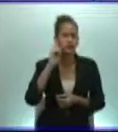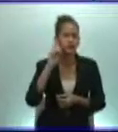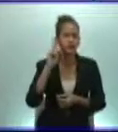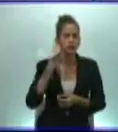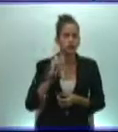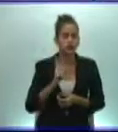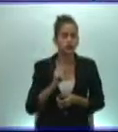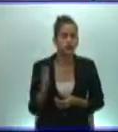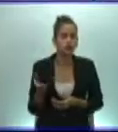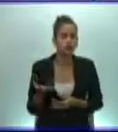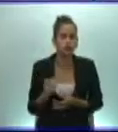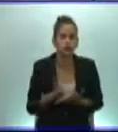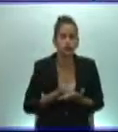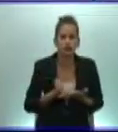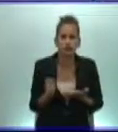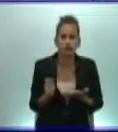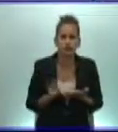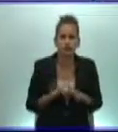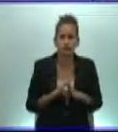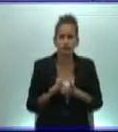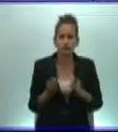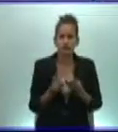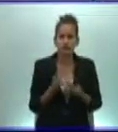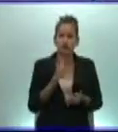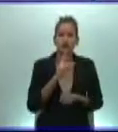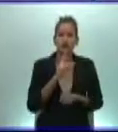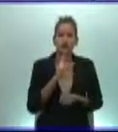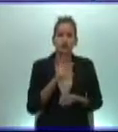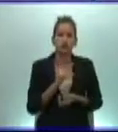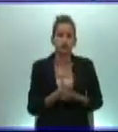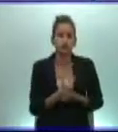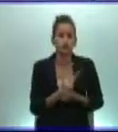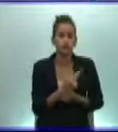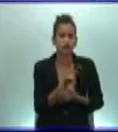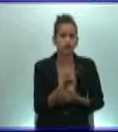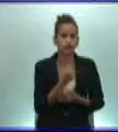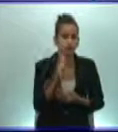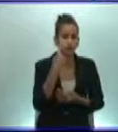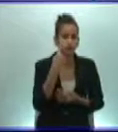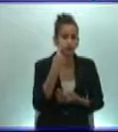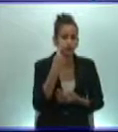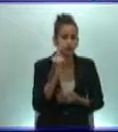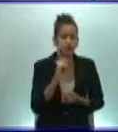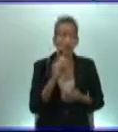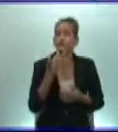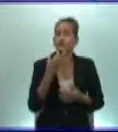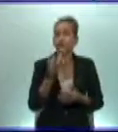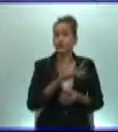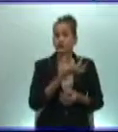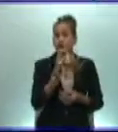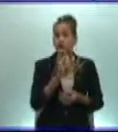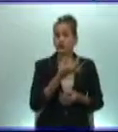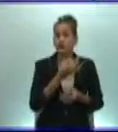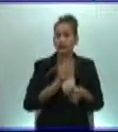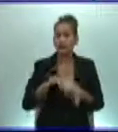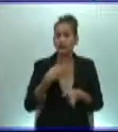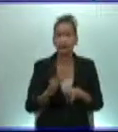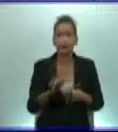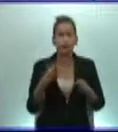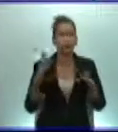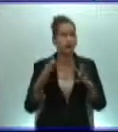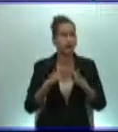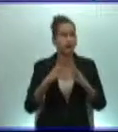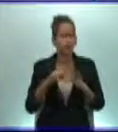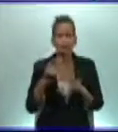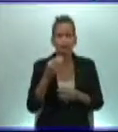apresurarte en copiar toda la respuesta. Solo atento a la explicación para que luego en casa puedas